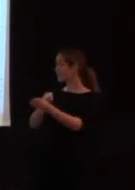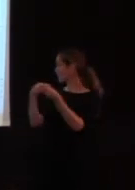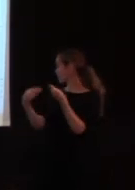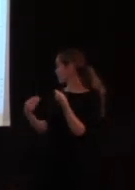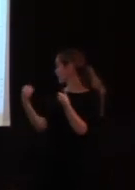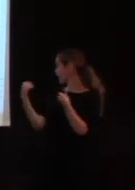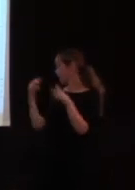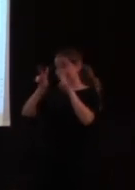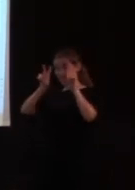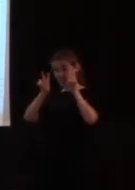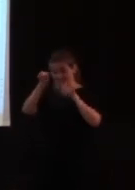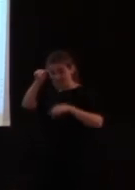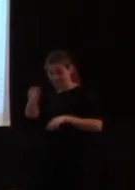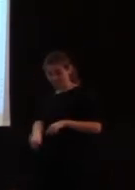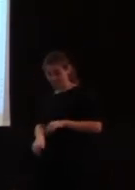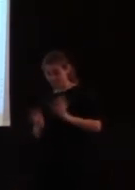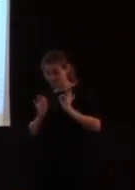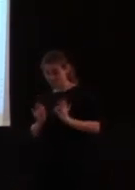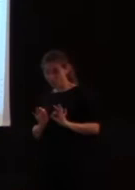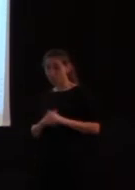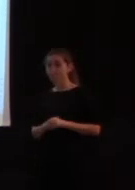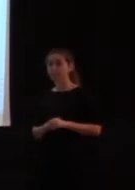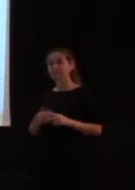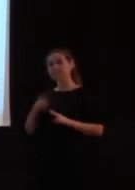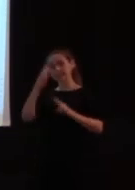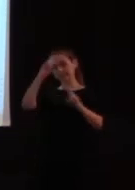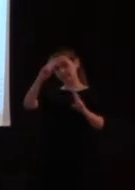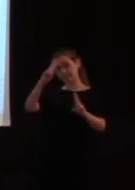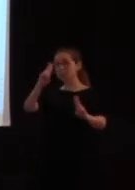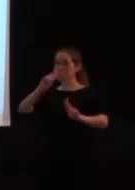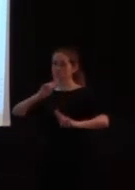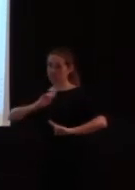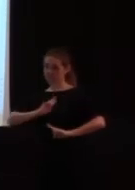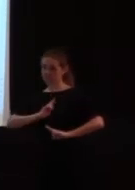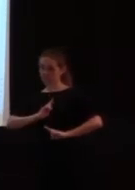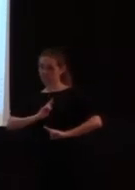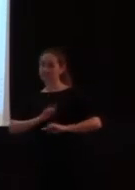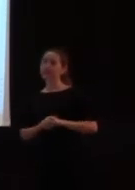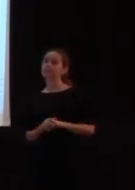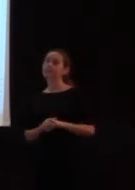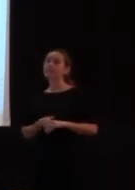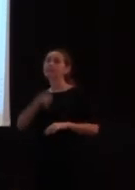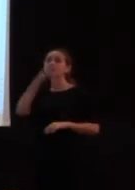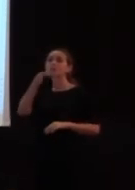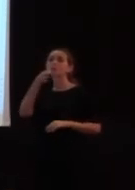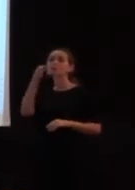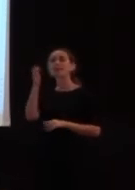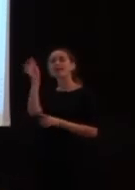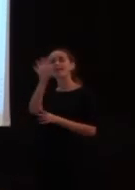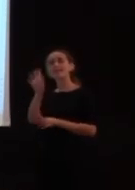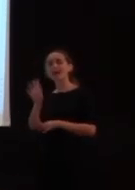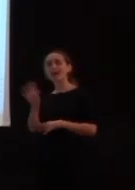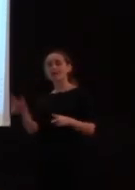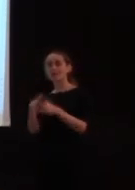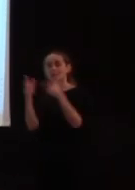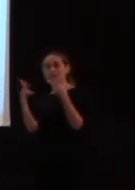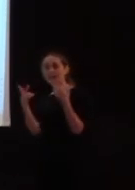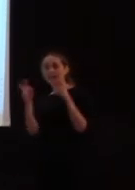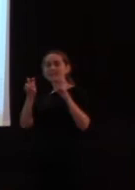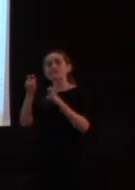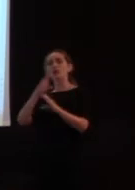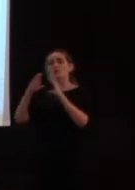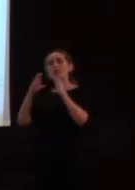hoy. Yo te respeto, tú me respetas, estrategias discursivas de imagen social en la relación comunicativa en el aula